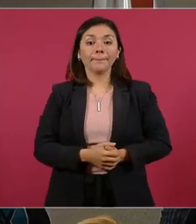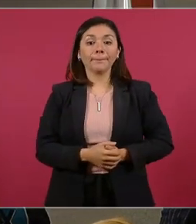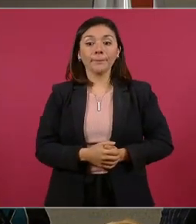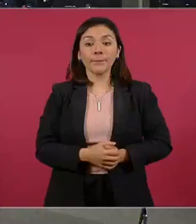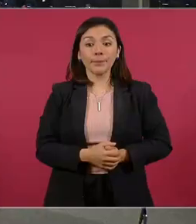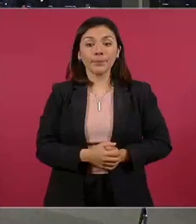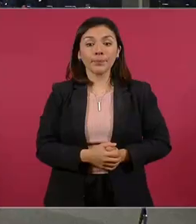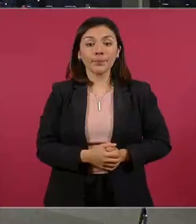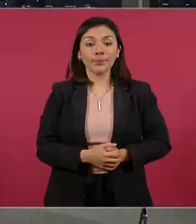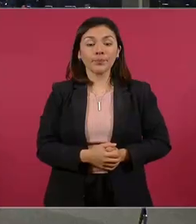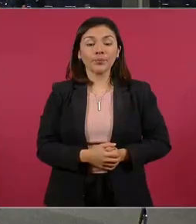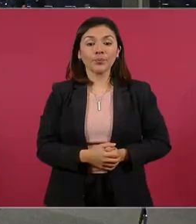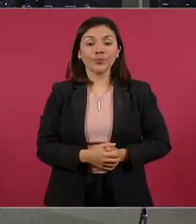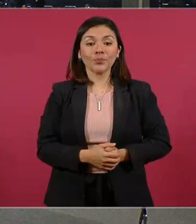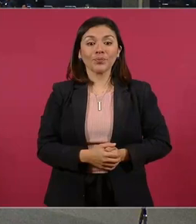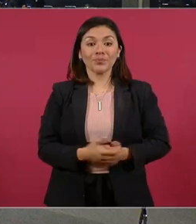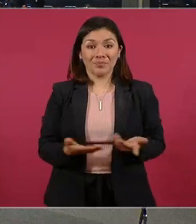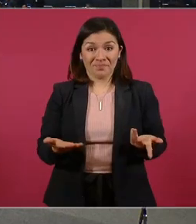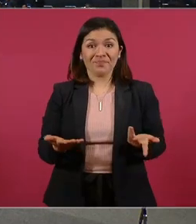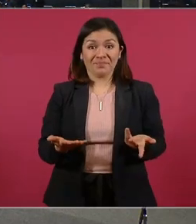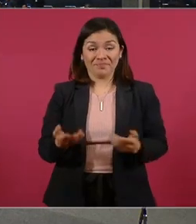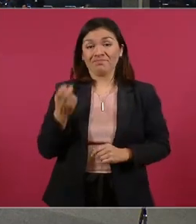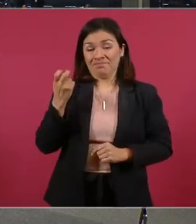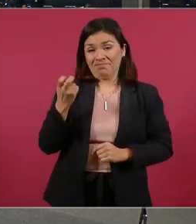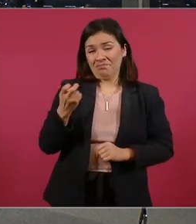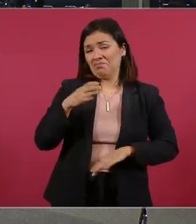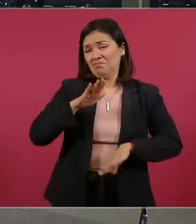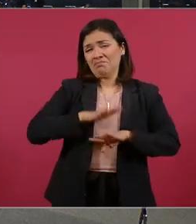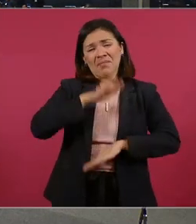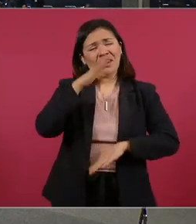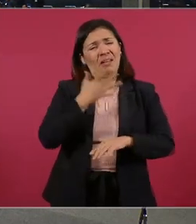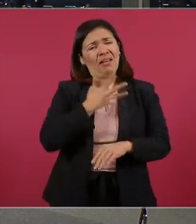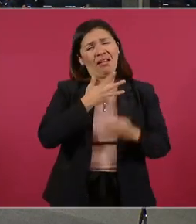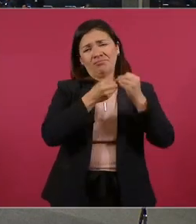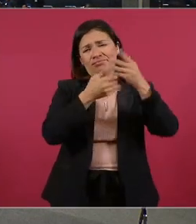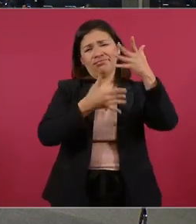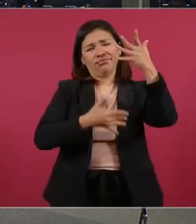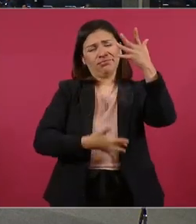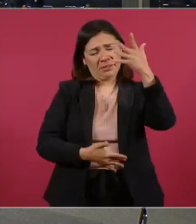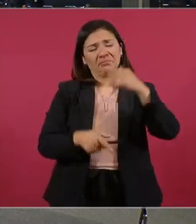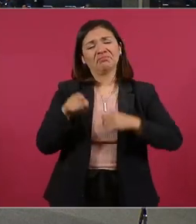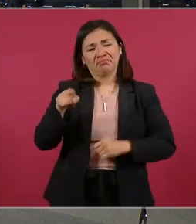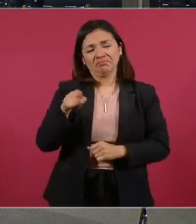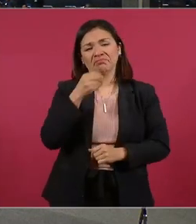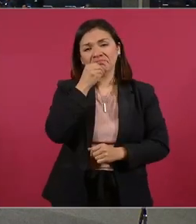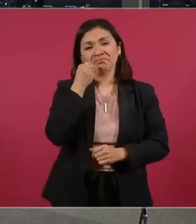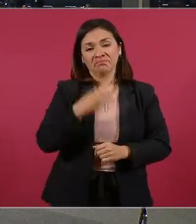Pero tiene mucha cosa que les va a gustar.